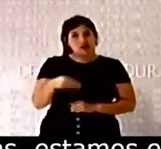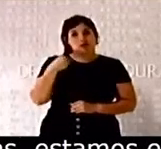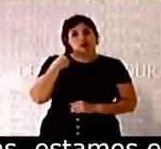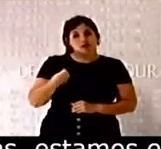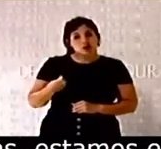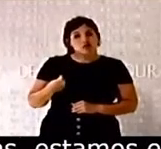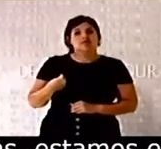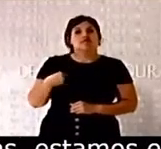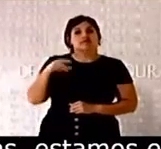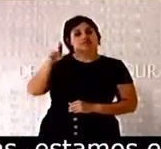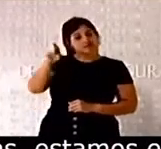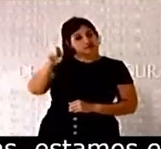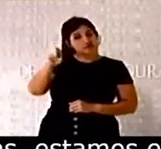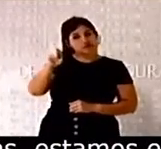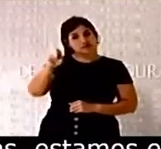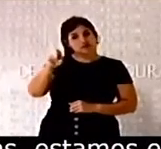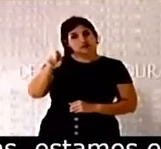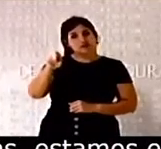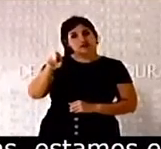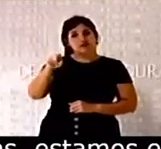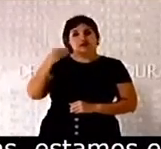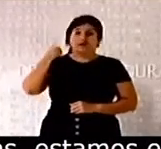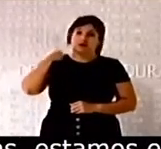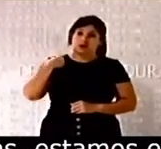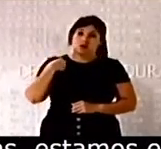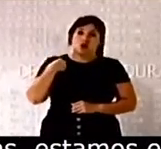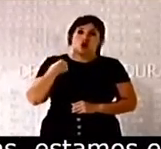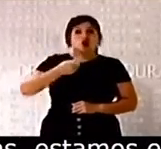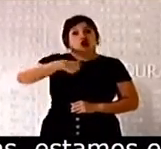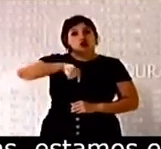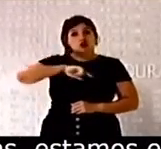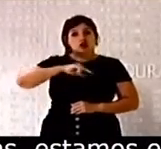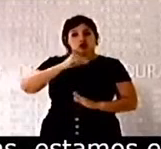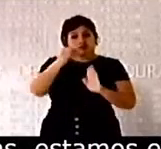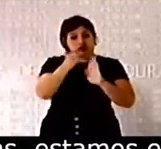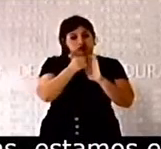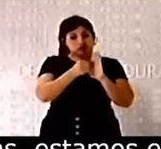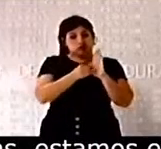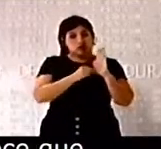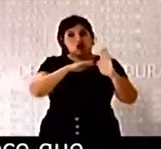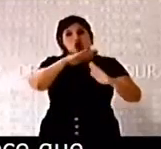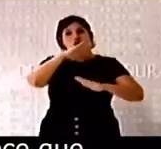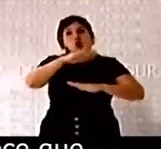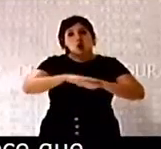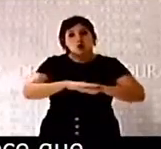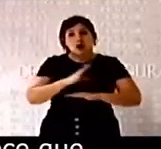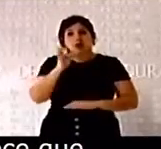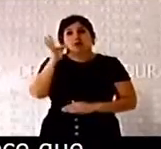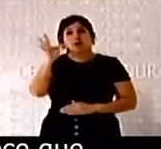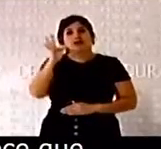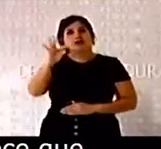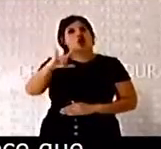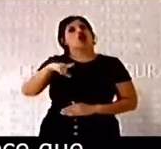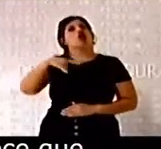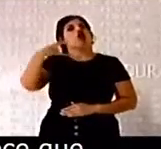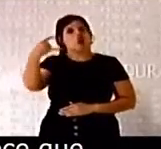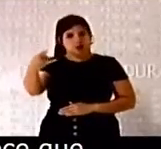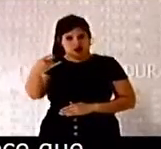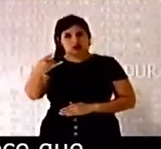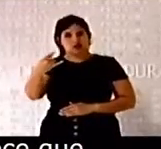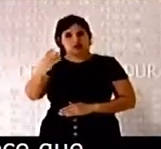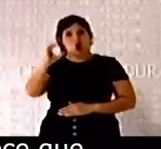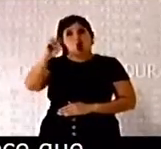lo que establece que tendríamos que tener de positividad según la OMS. Es decir, la